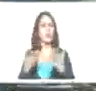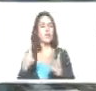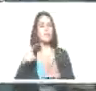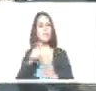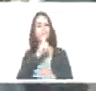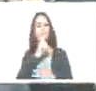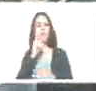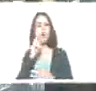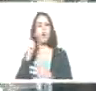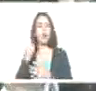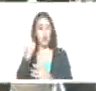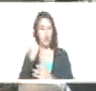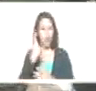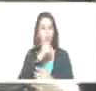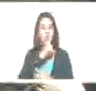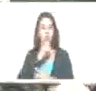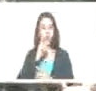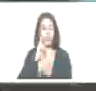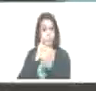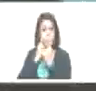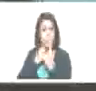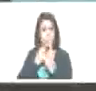solo nombre! ¡Uno! ¡Denme uno!